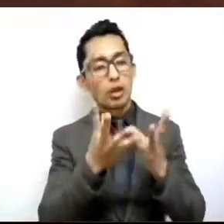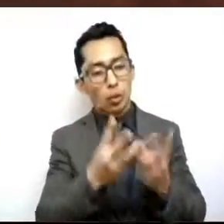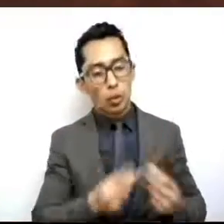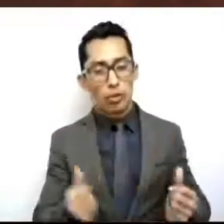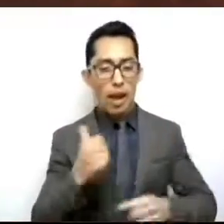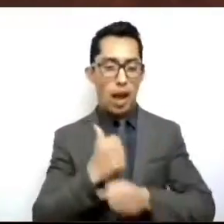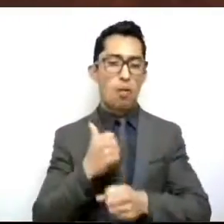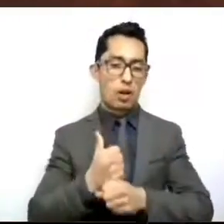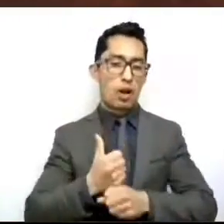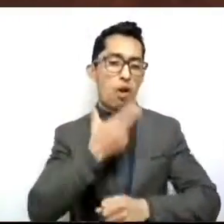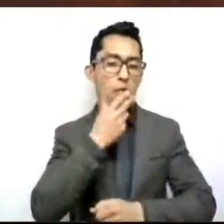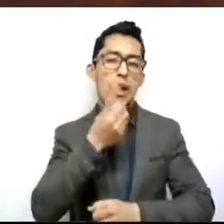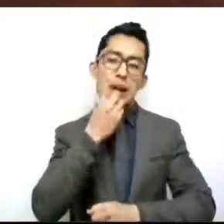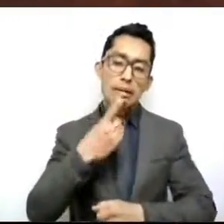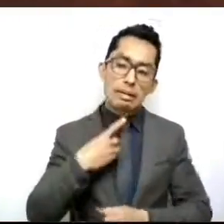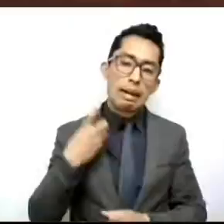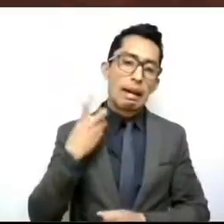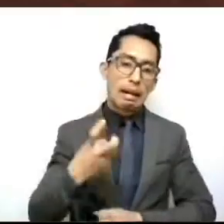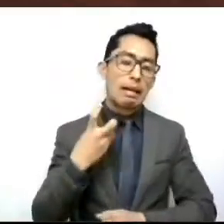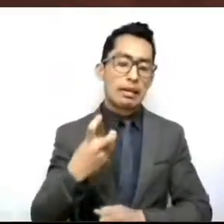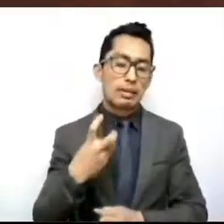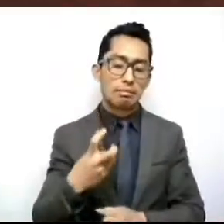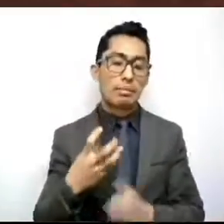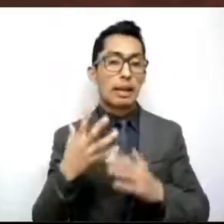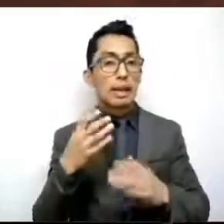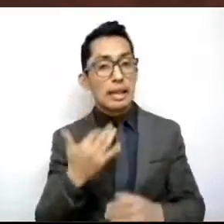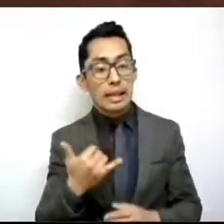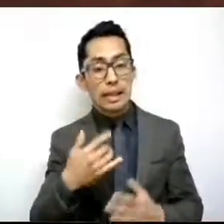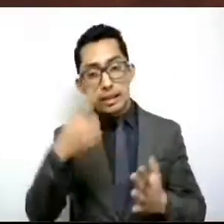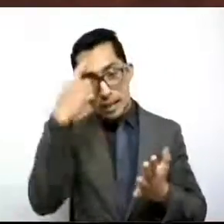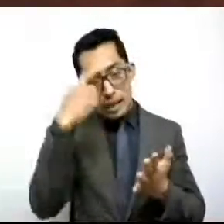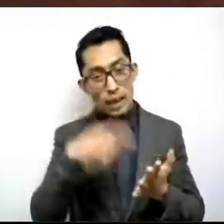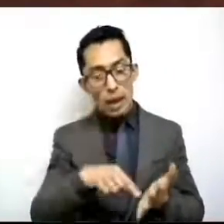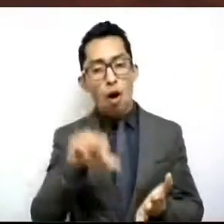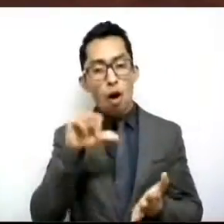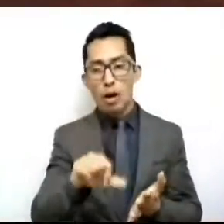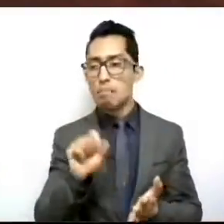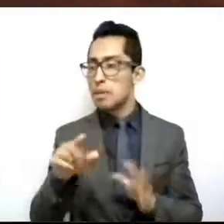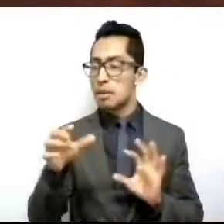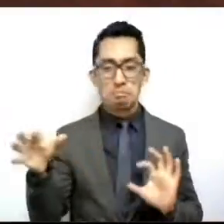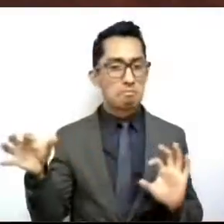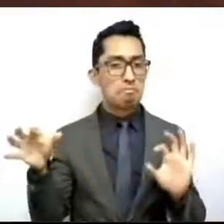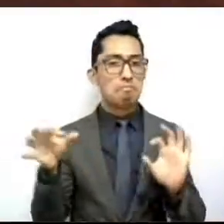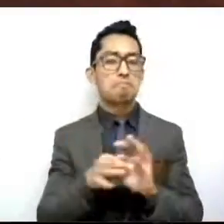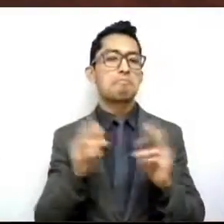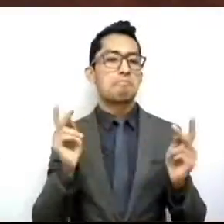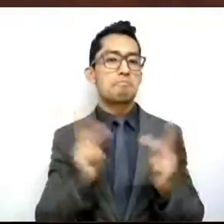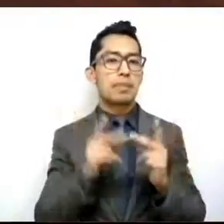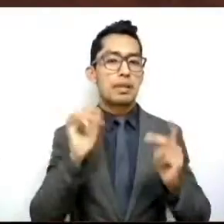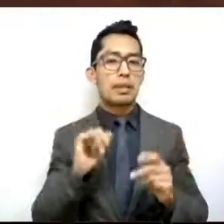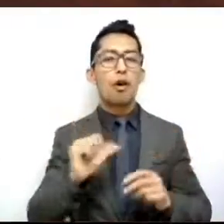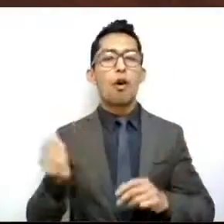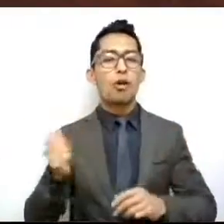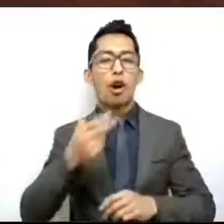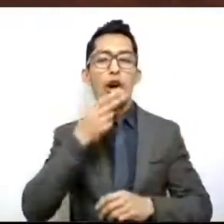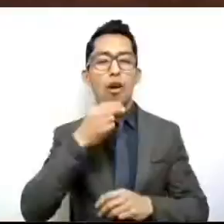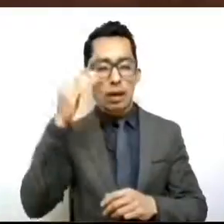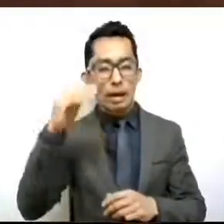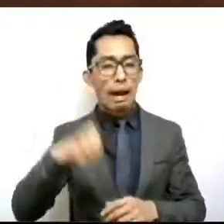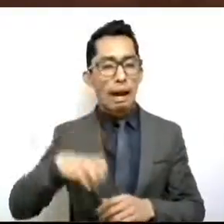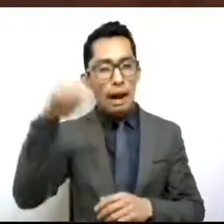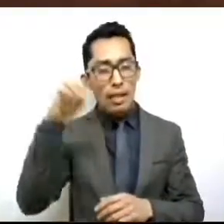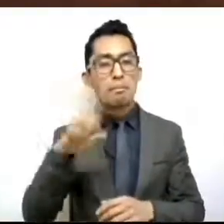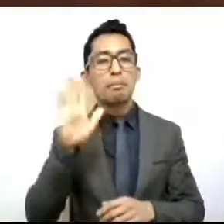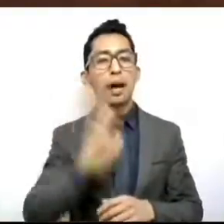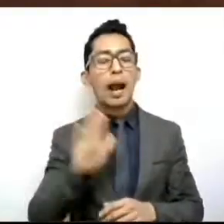abuelo y creo que hoy aplica, como diría otro señor de edad, como anillo al